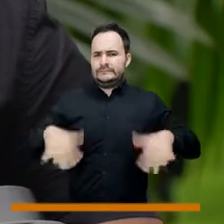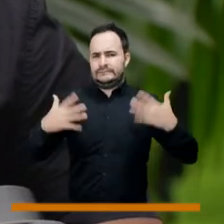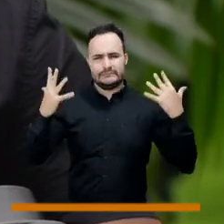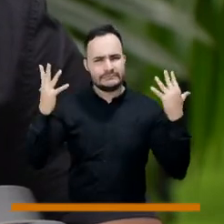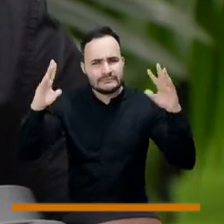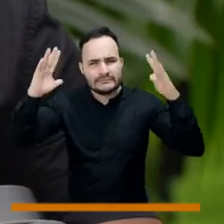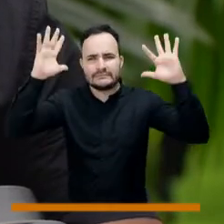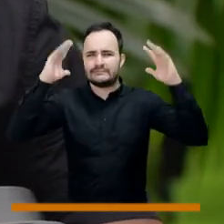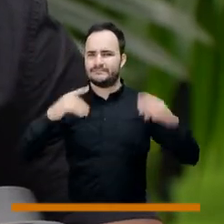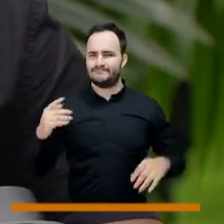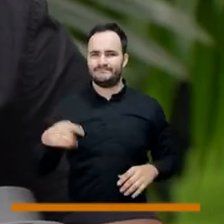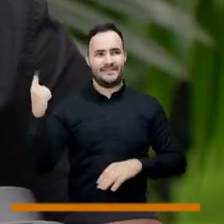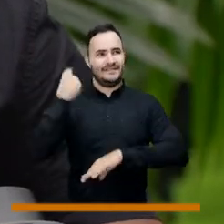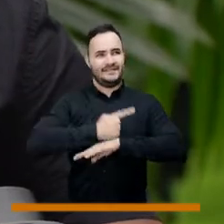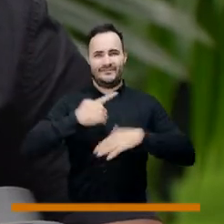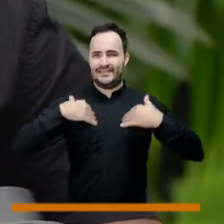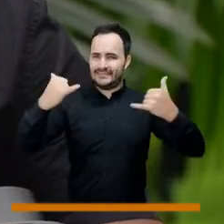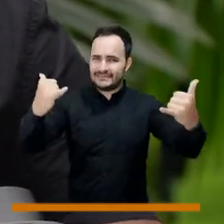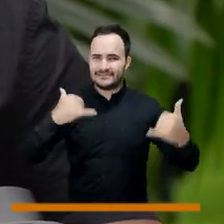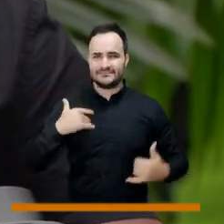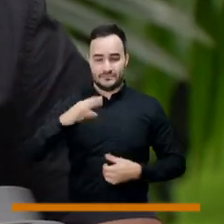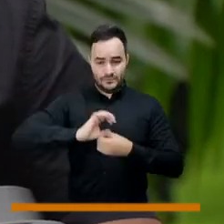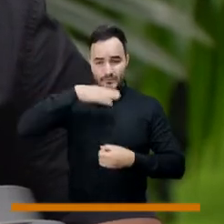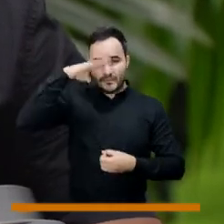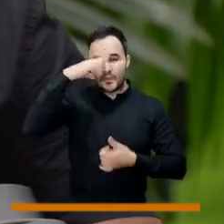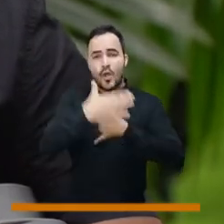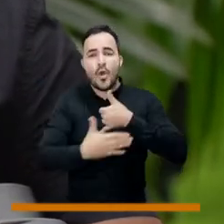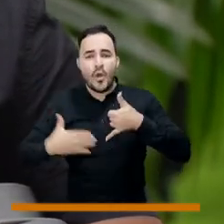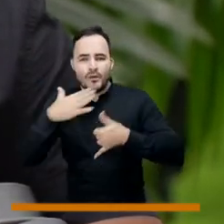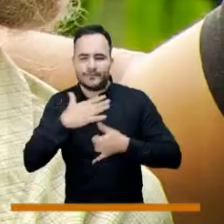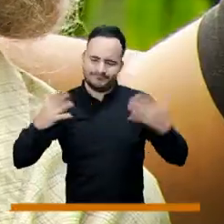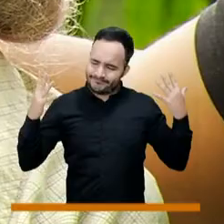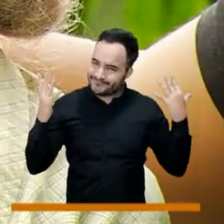Colombia, de Medellín.